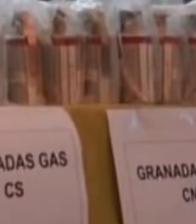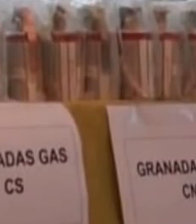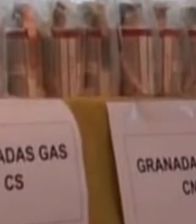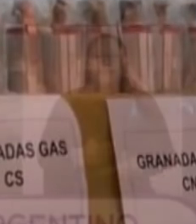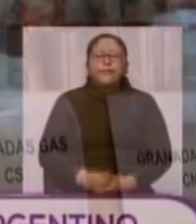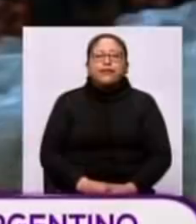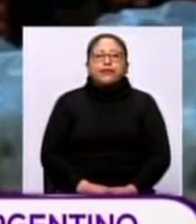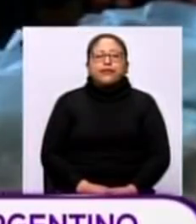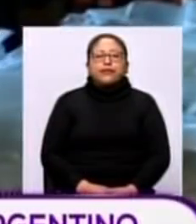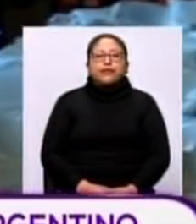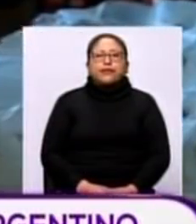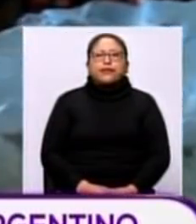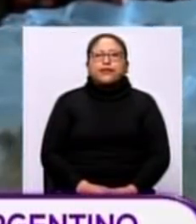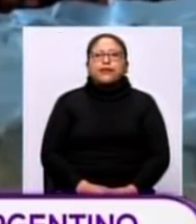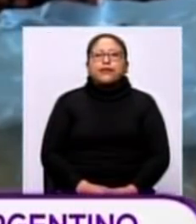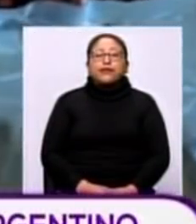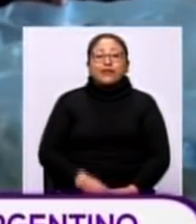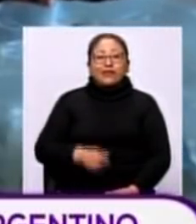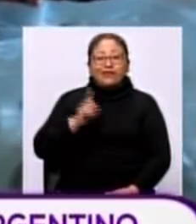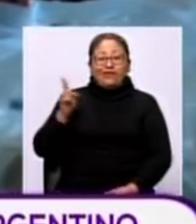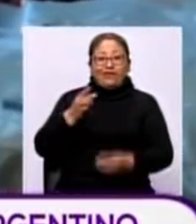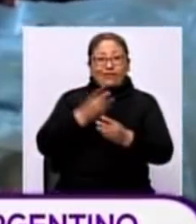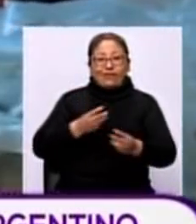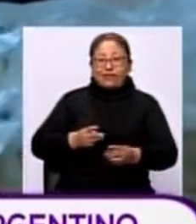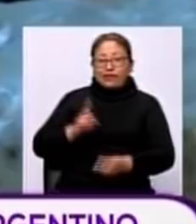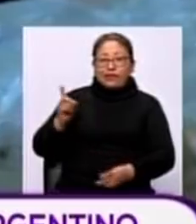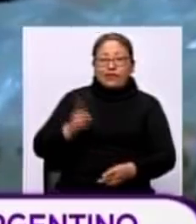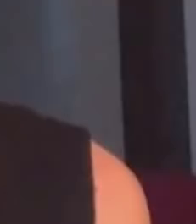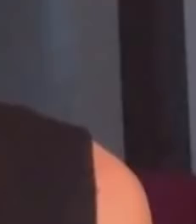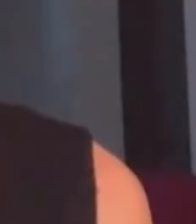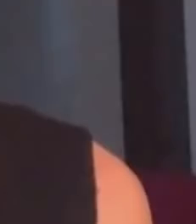precisamente con esta investigación del envío de armamento durante el golpe en Bolivia. Gracias, Verónica.